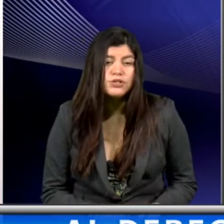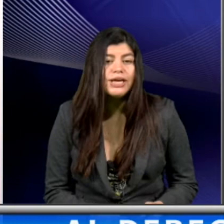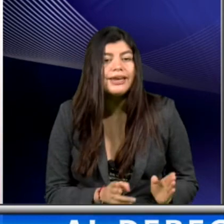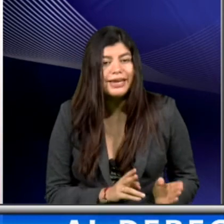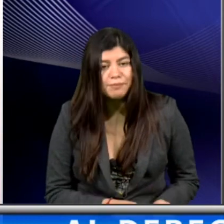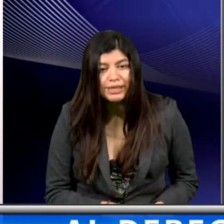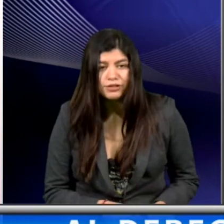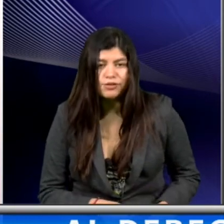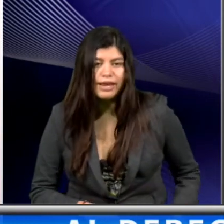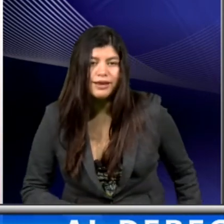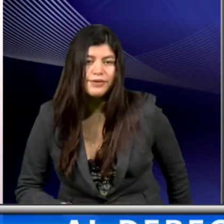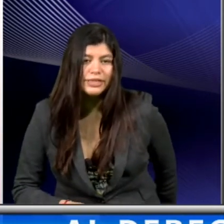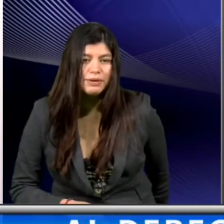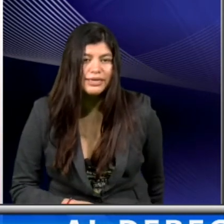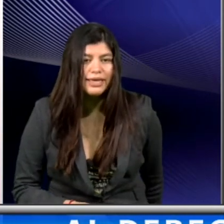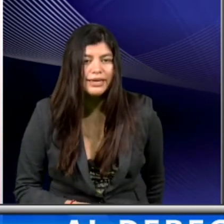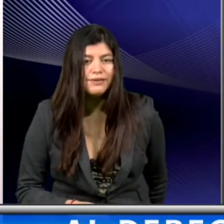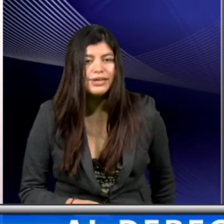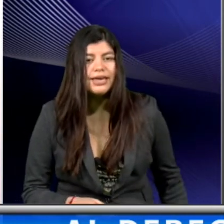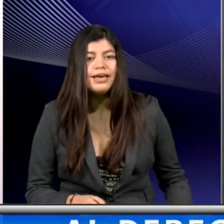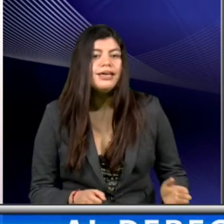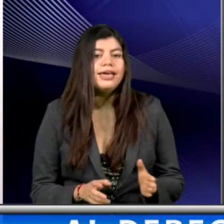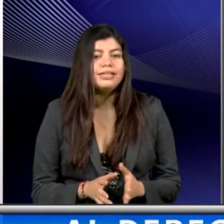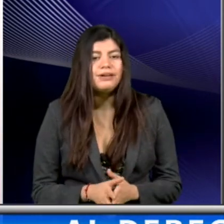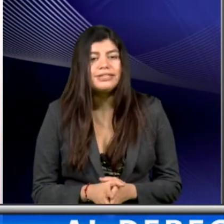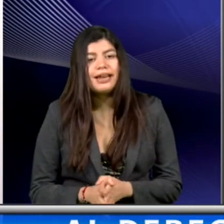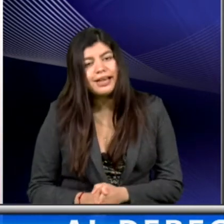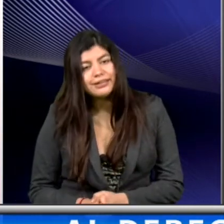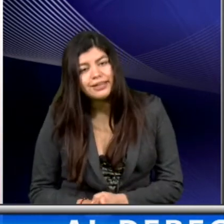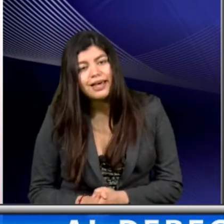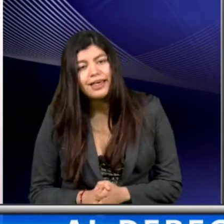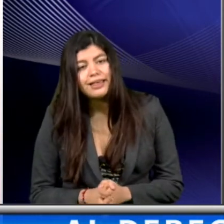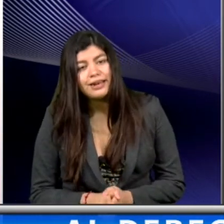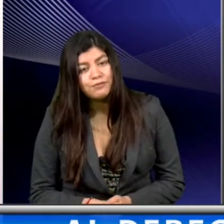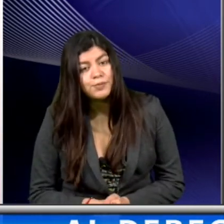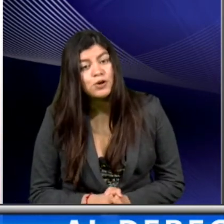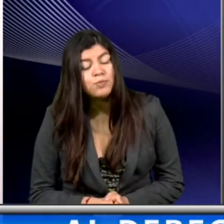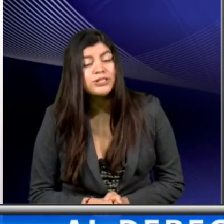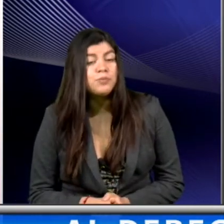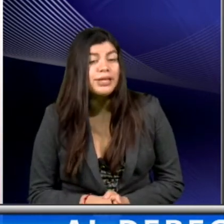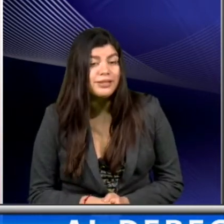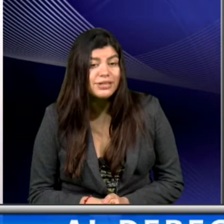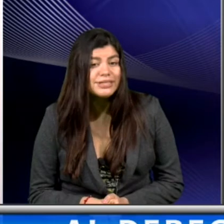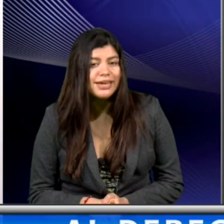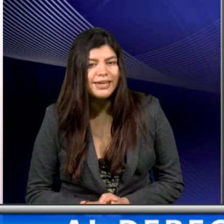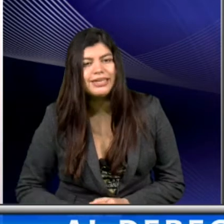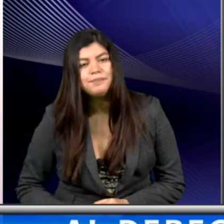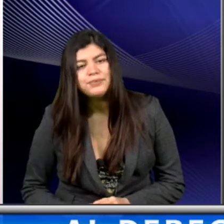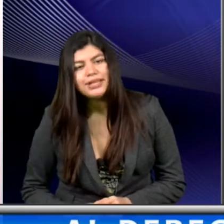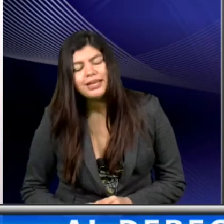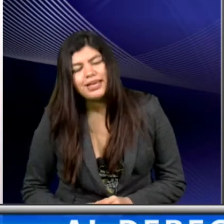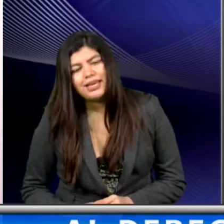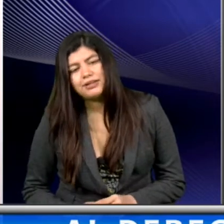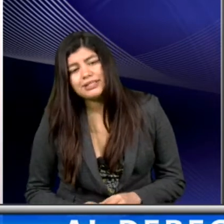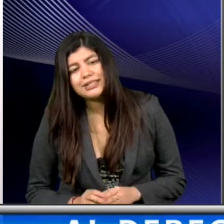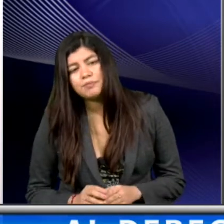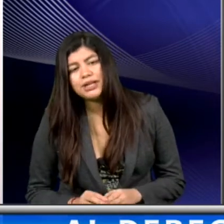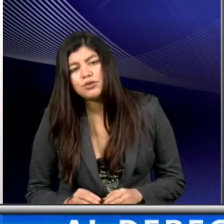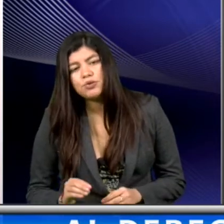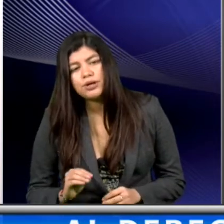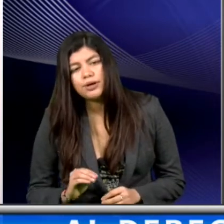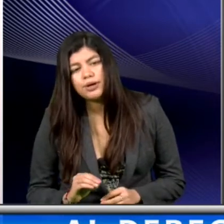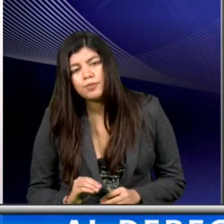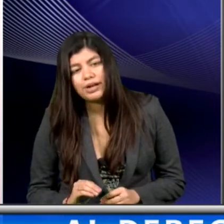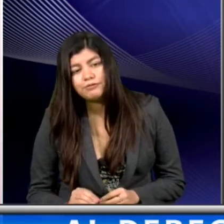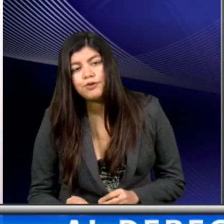mejor dicho, el reglamento de la ley 20.000, que es el que viene a establecer las cantidades y la forma en cómo se operativiza la ley. Establece que también